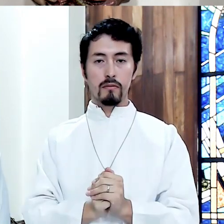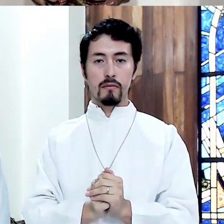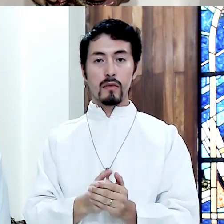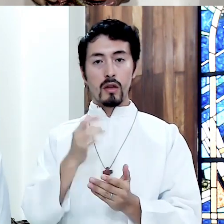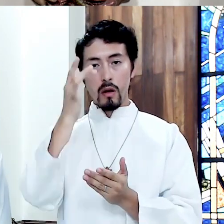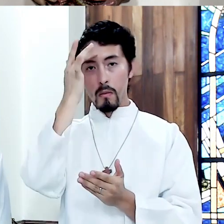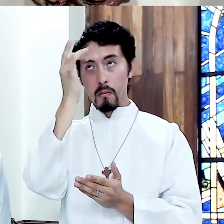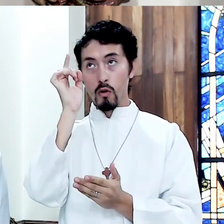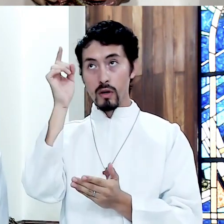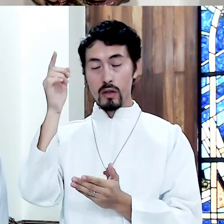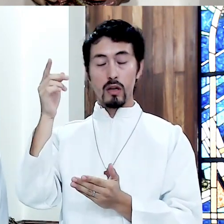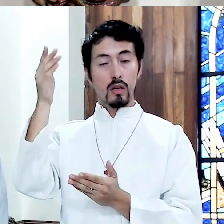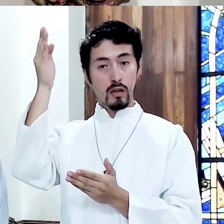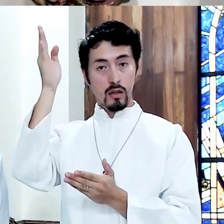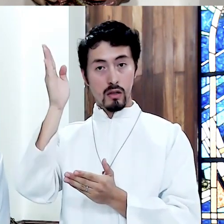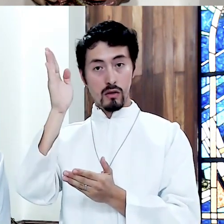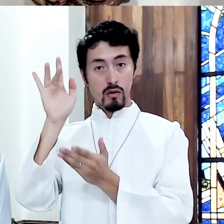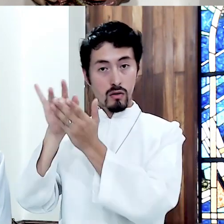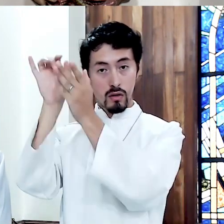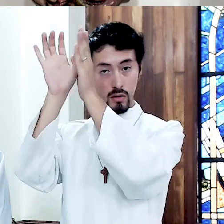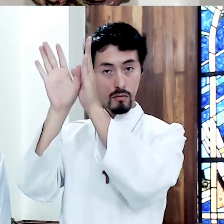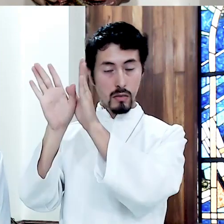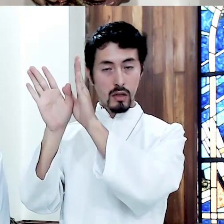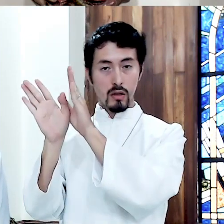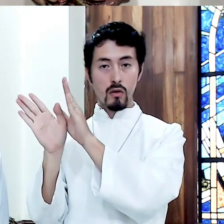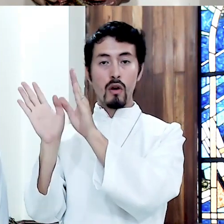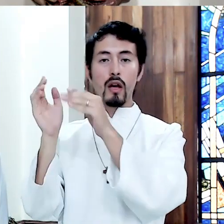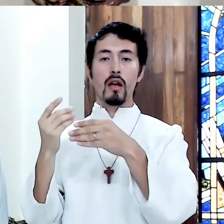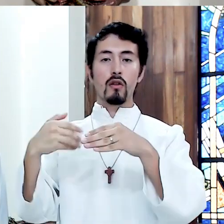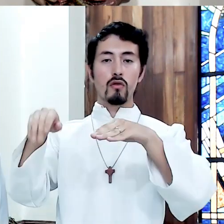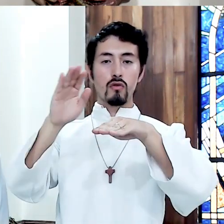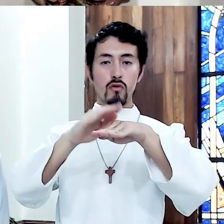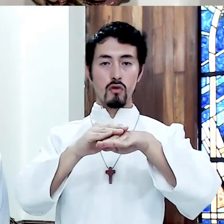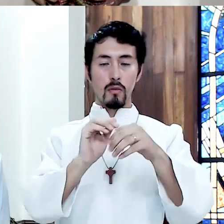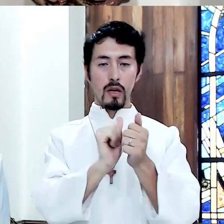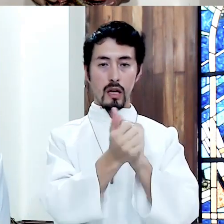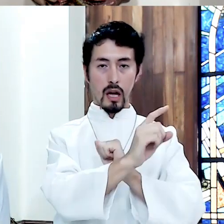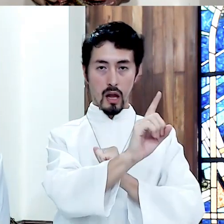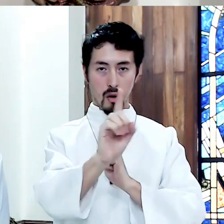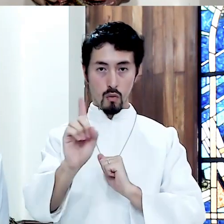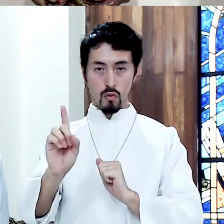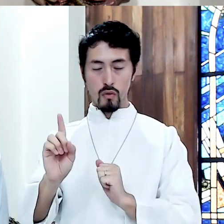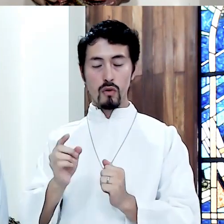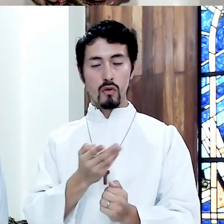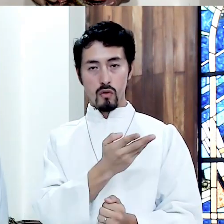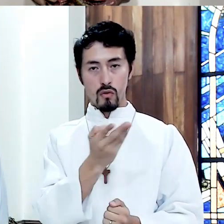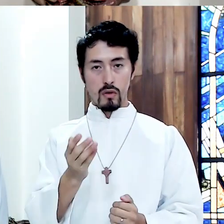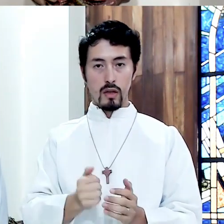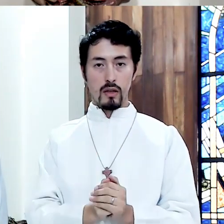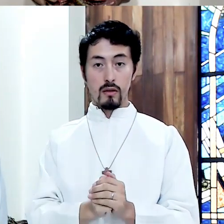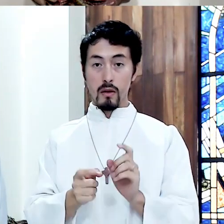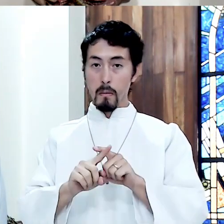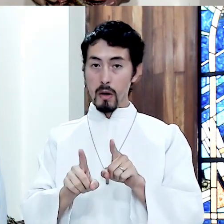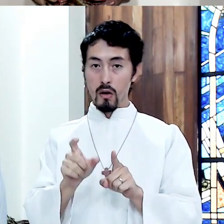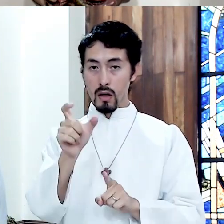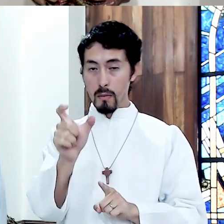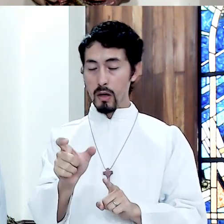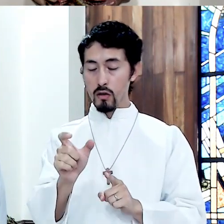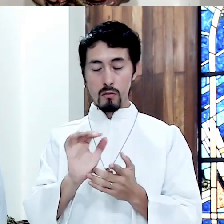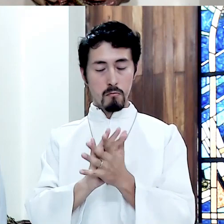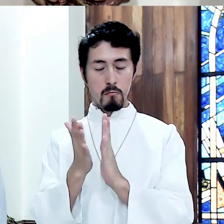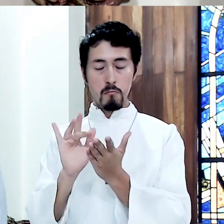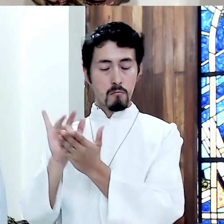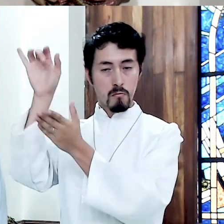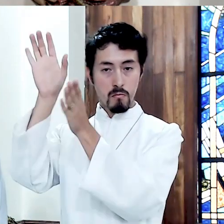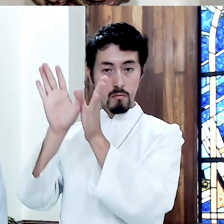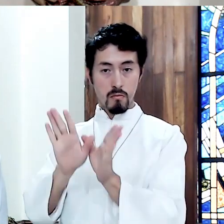habita verdaderamente en ustedes. Quien no tiene el Espíritu de Cristo no es de